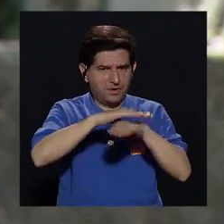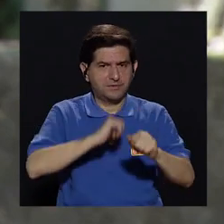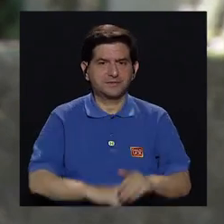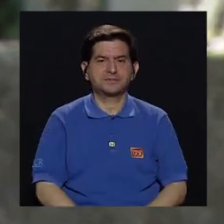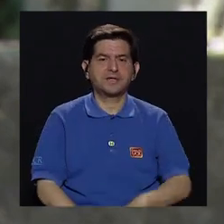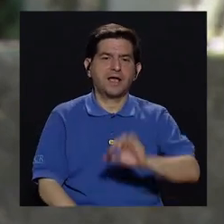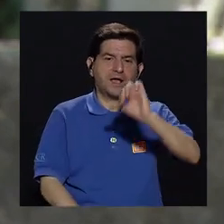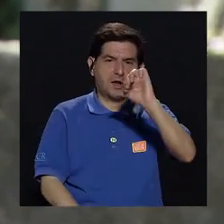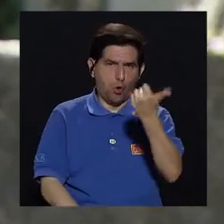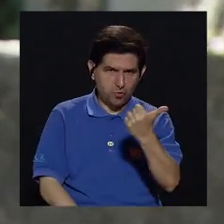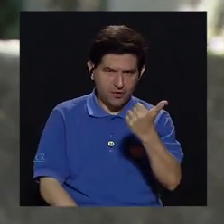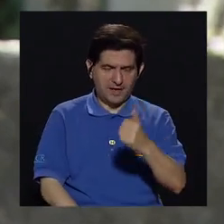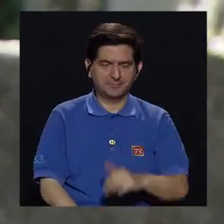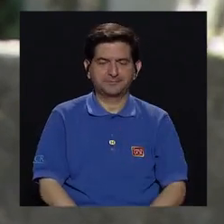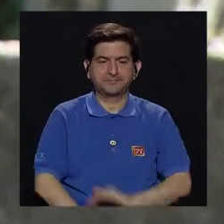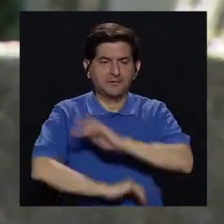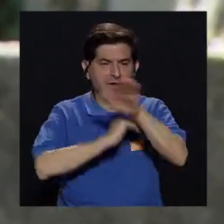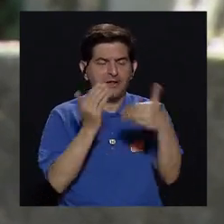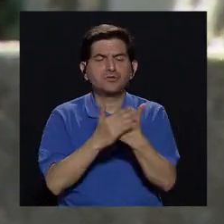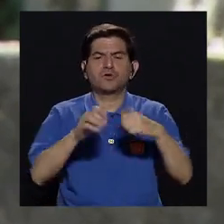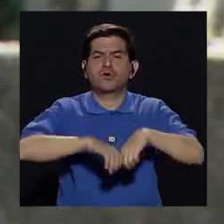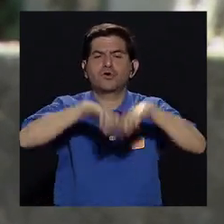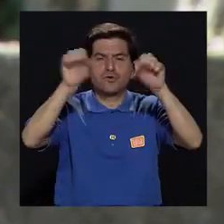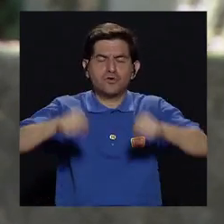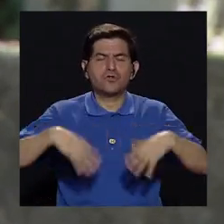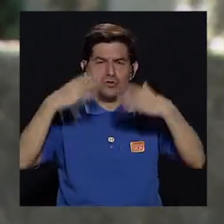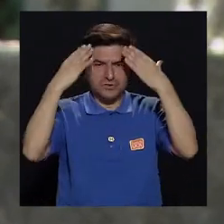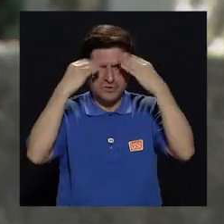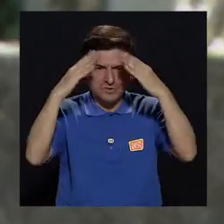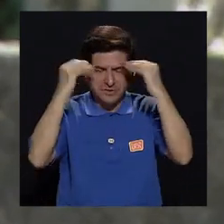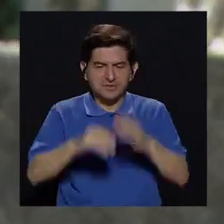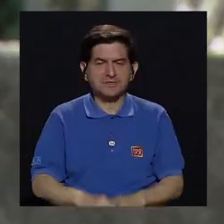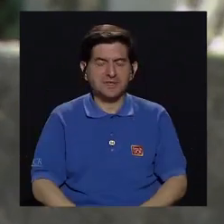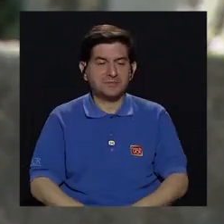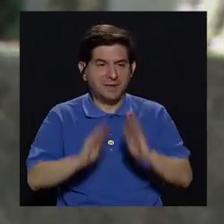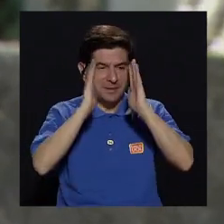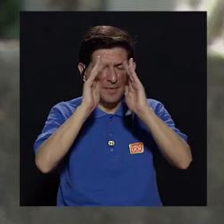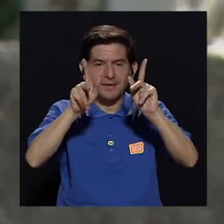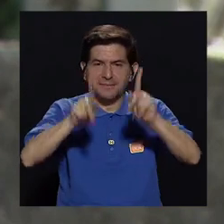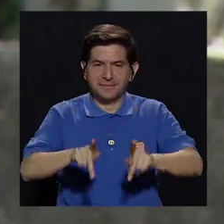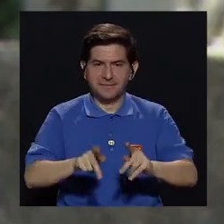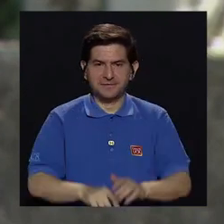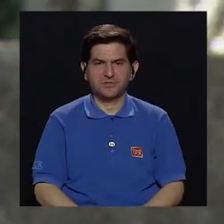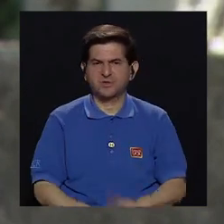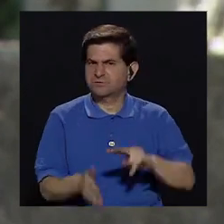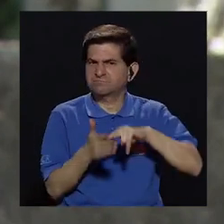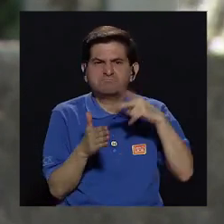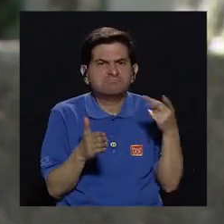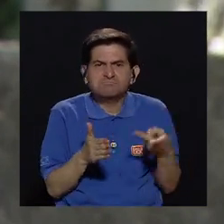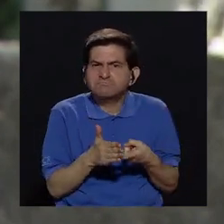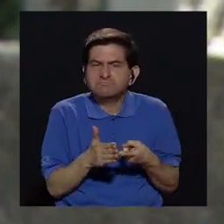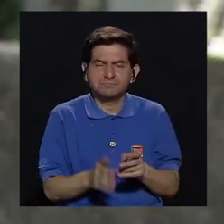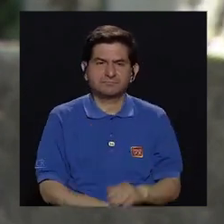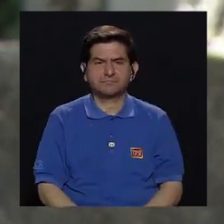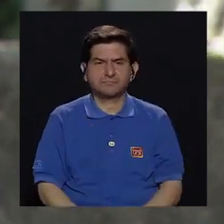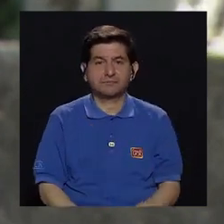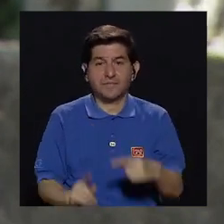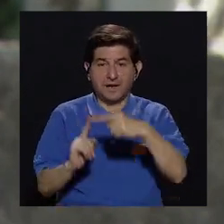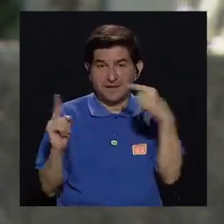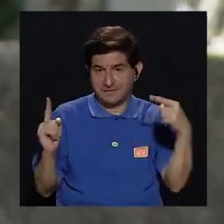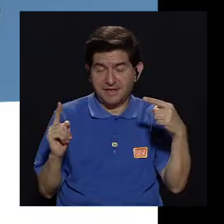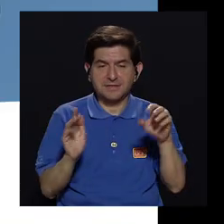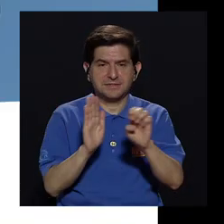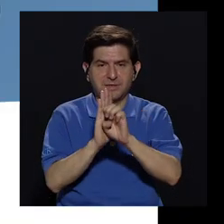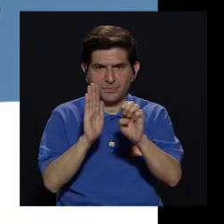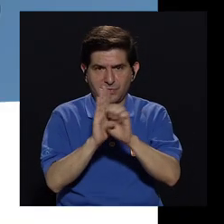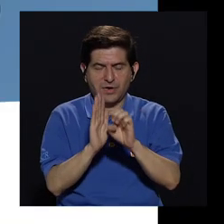pilares. Otro de los pilares es todos los sistemas de información orientados al paciente. Con esto me refiero desde,